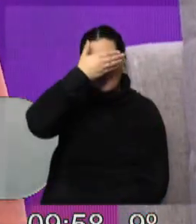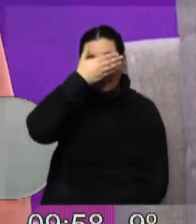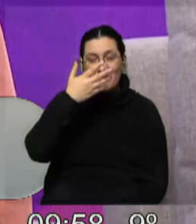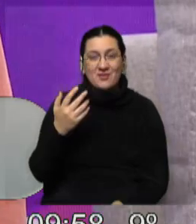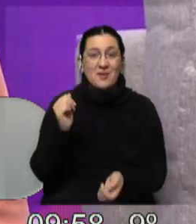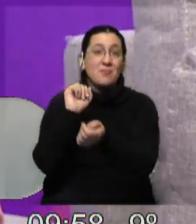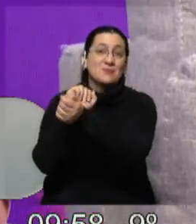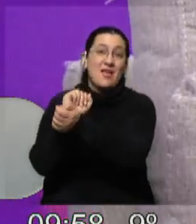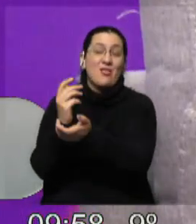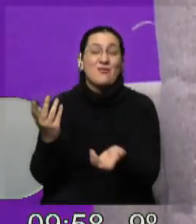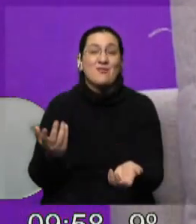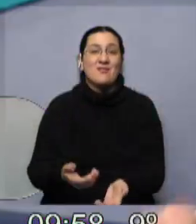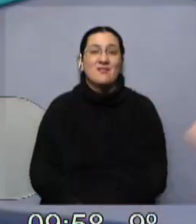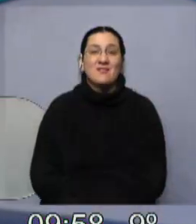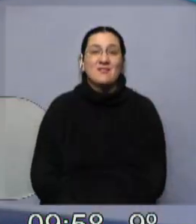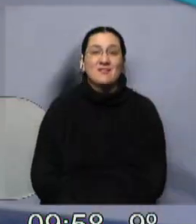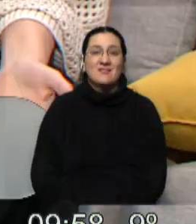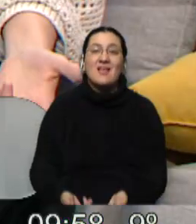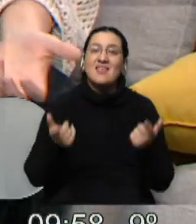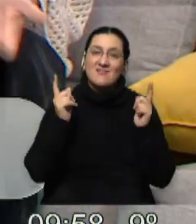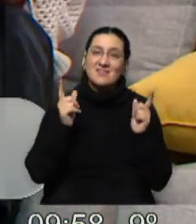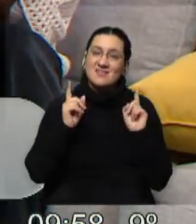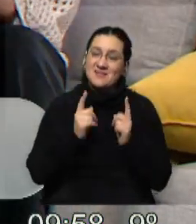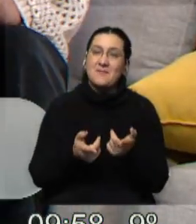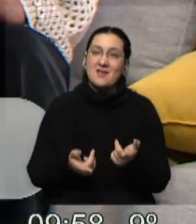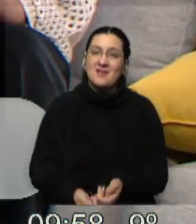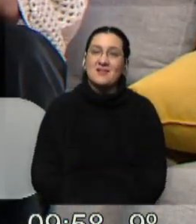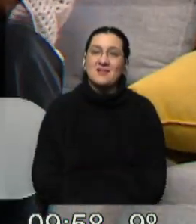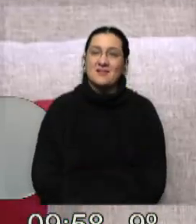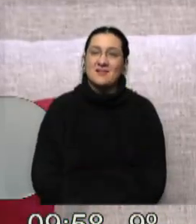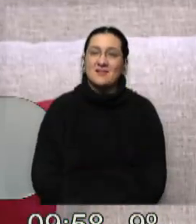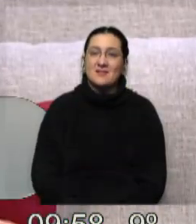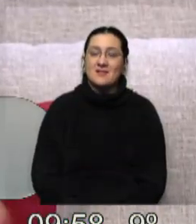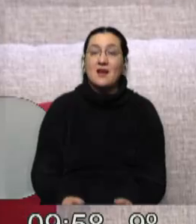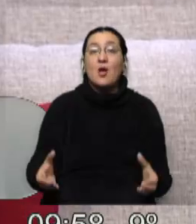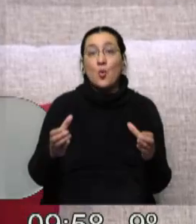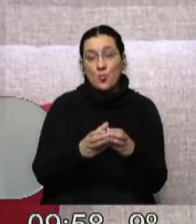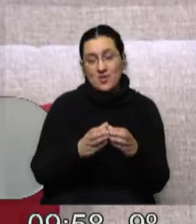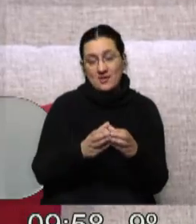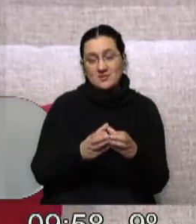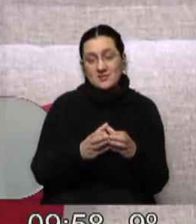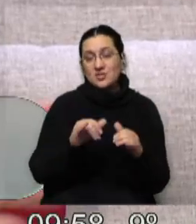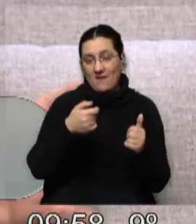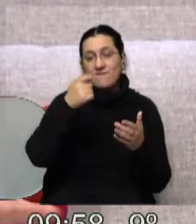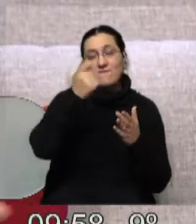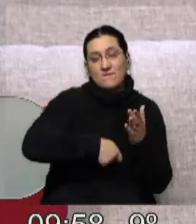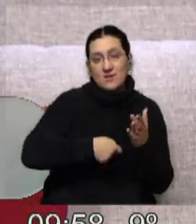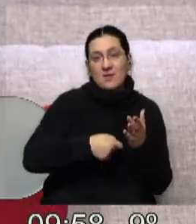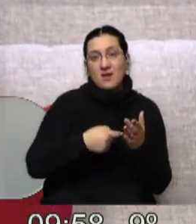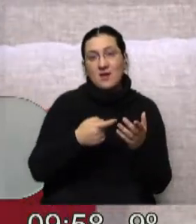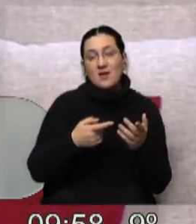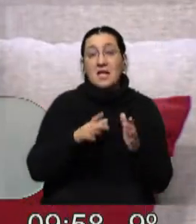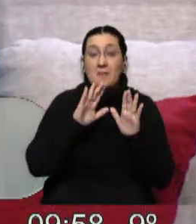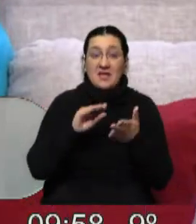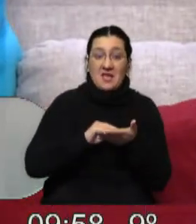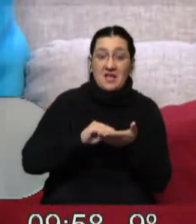una opción. Las comunidades. Sí, claro. En las comunidades obvio. Es una cosa. Ta, uno va y supone ya firmó el contrato, todo, hasta escribano, capaz